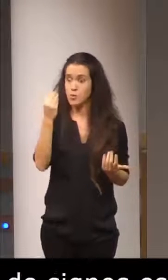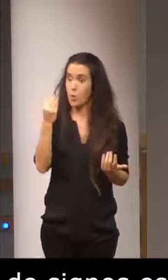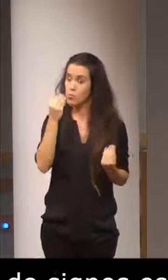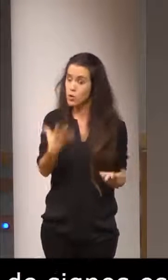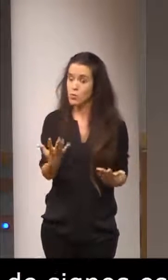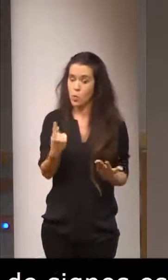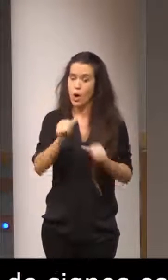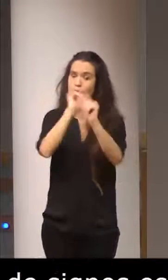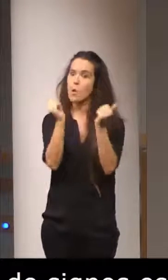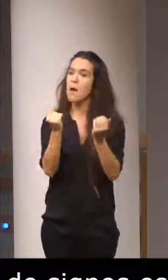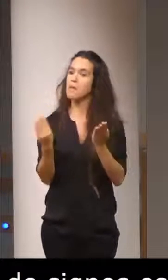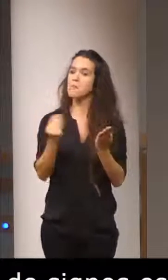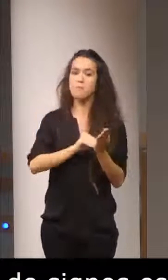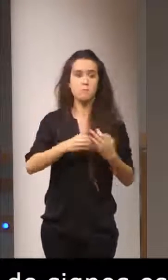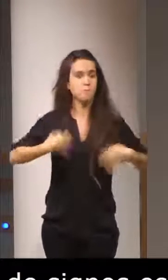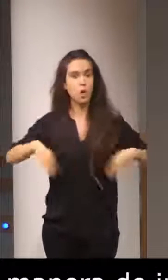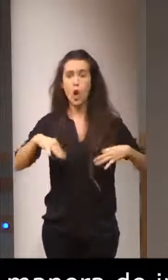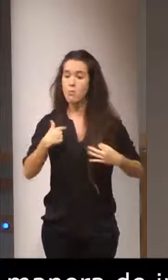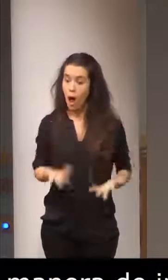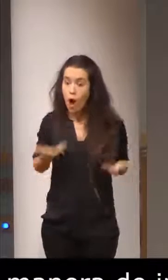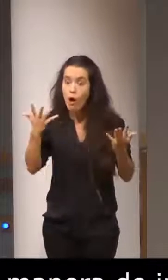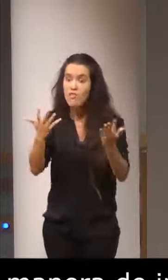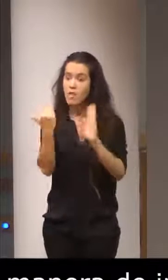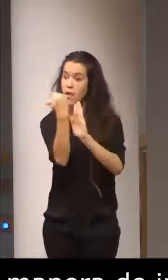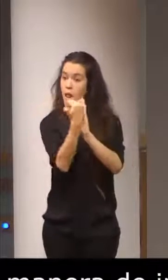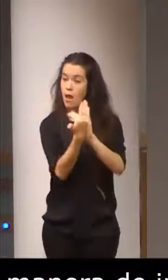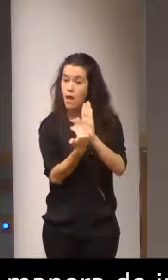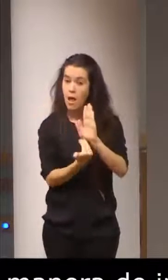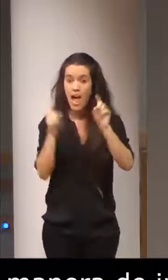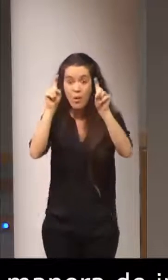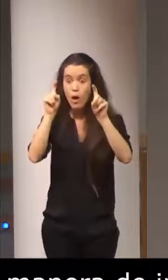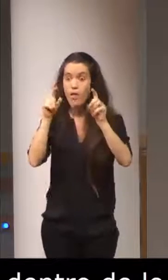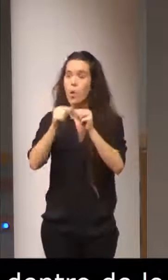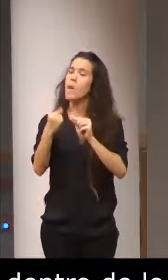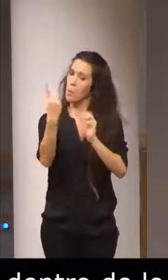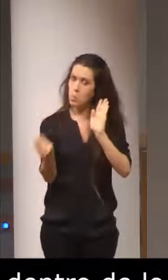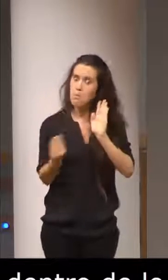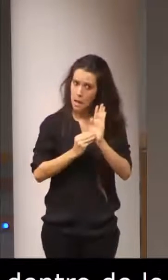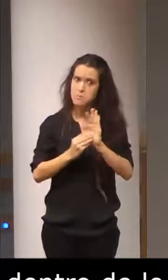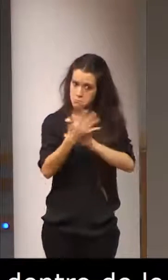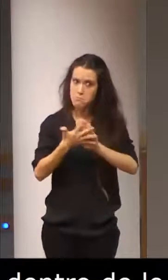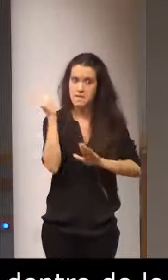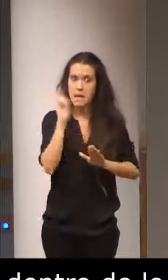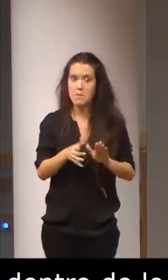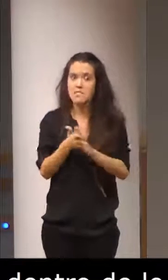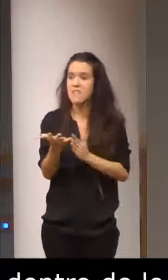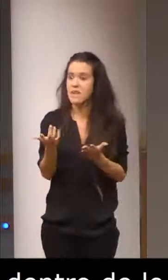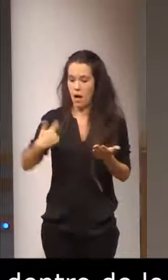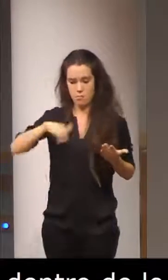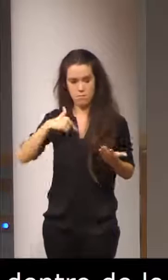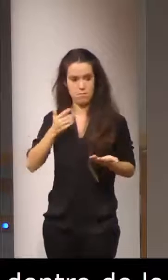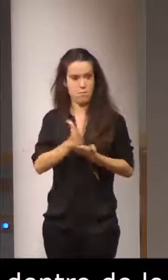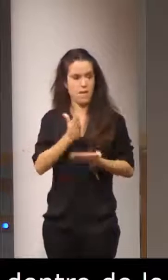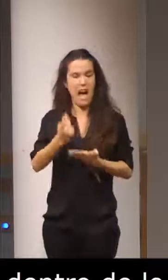dentro de lo que es toda la oferta educativa que hace la UNED o sea digamos nuestros estudiantes